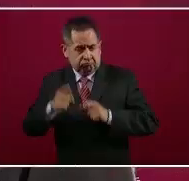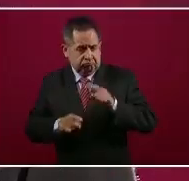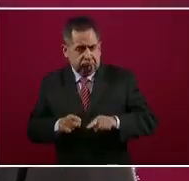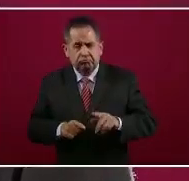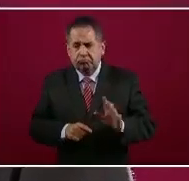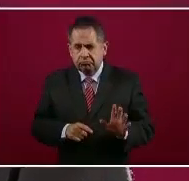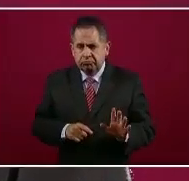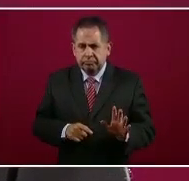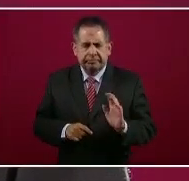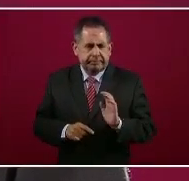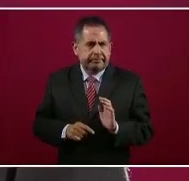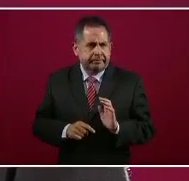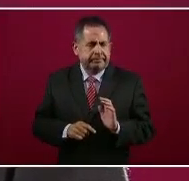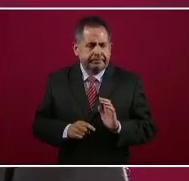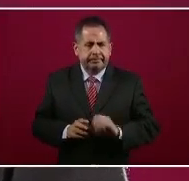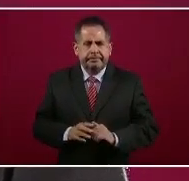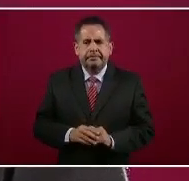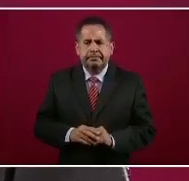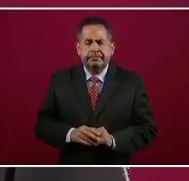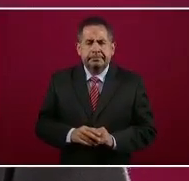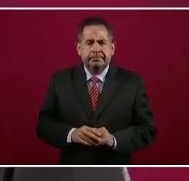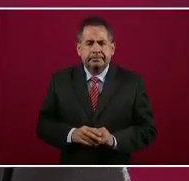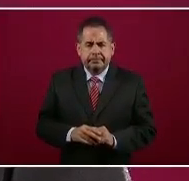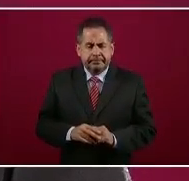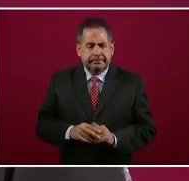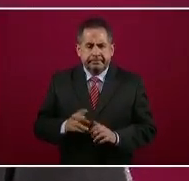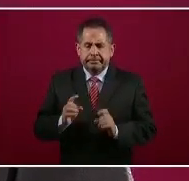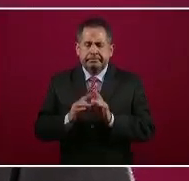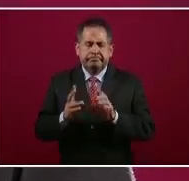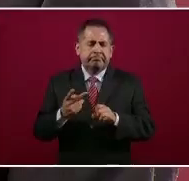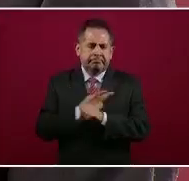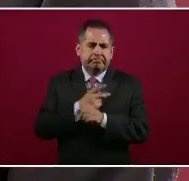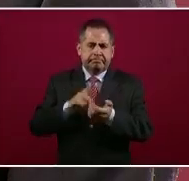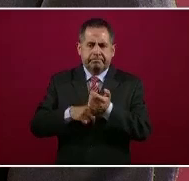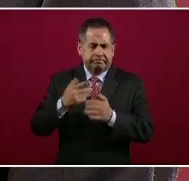qué fue lo que llevo